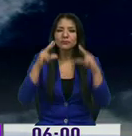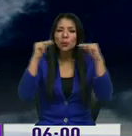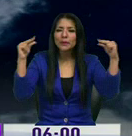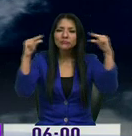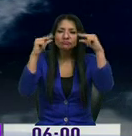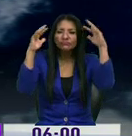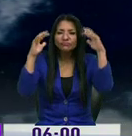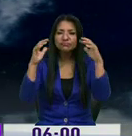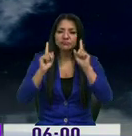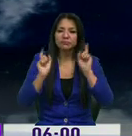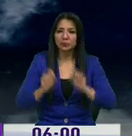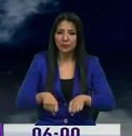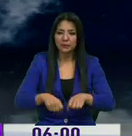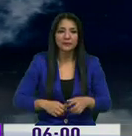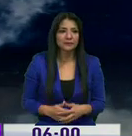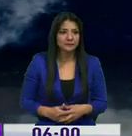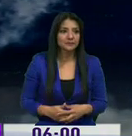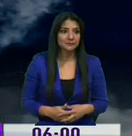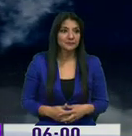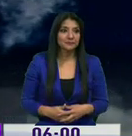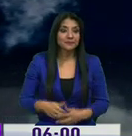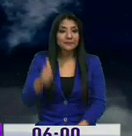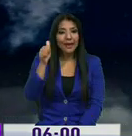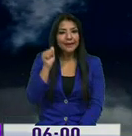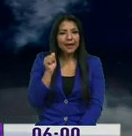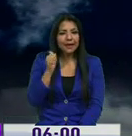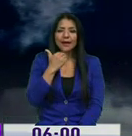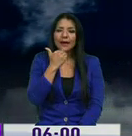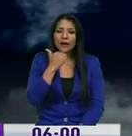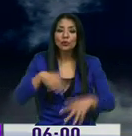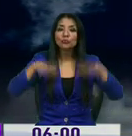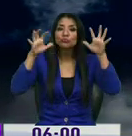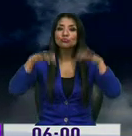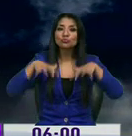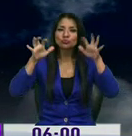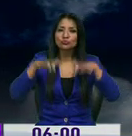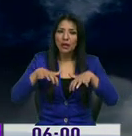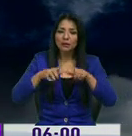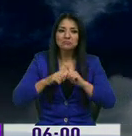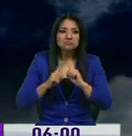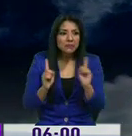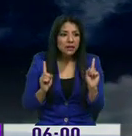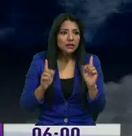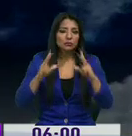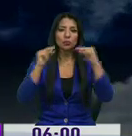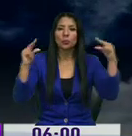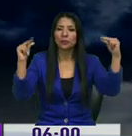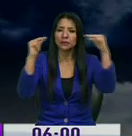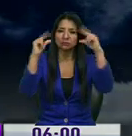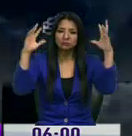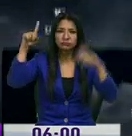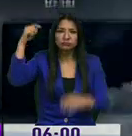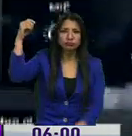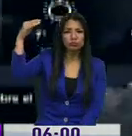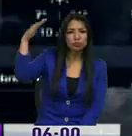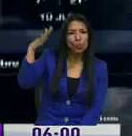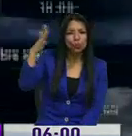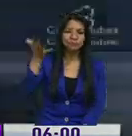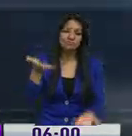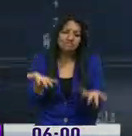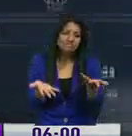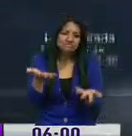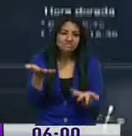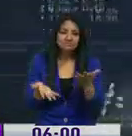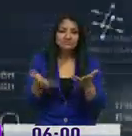no va a haber precipitaciones ayer hubo algo de lluvia aquí va a estar logrado no haber sol o sea lo que quiere decir